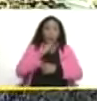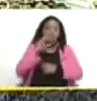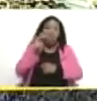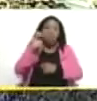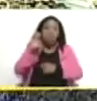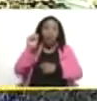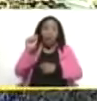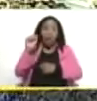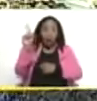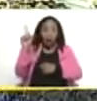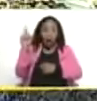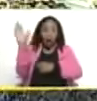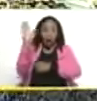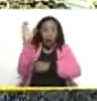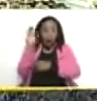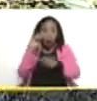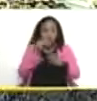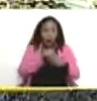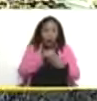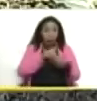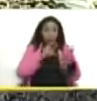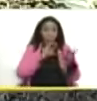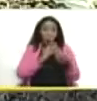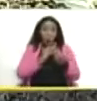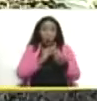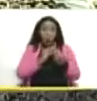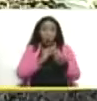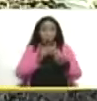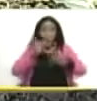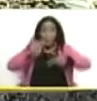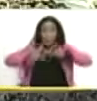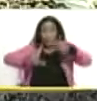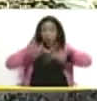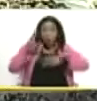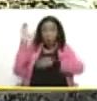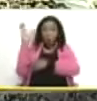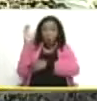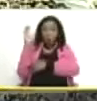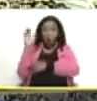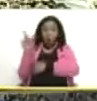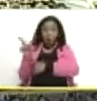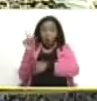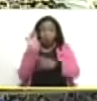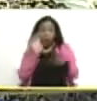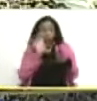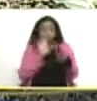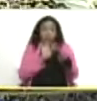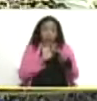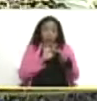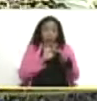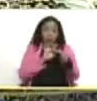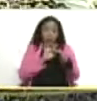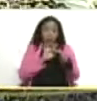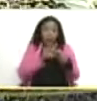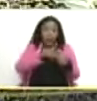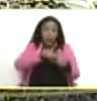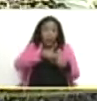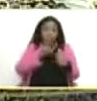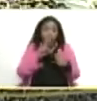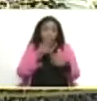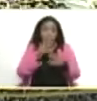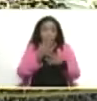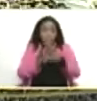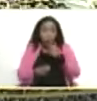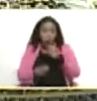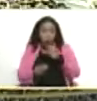Colombia, junto al narcotráfico colombiano, aliado de un grupo de desertores, traidores,